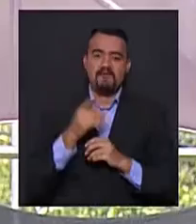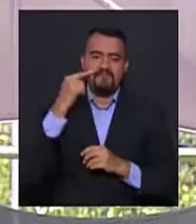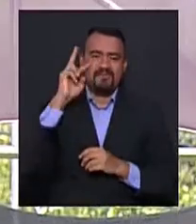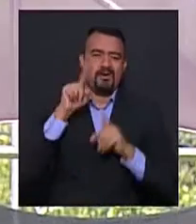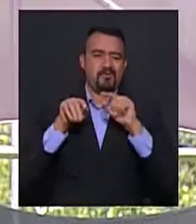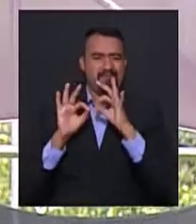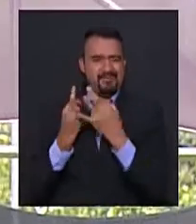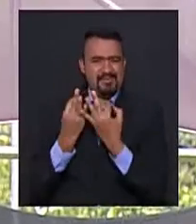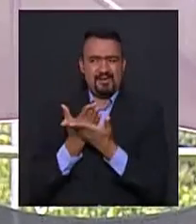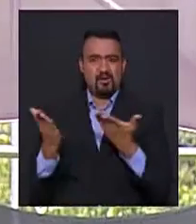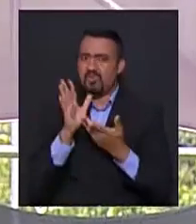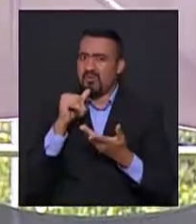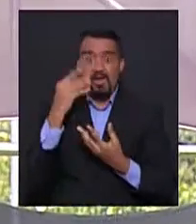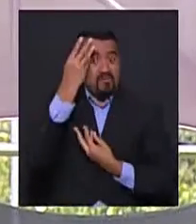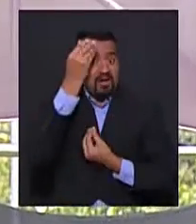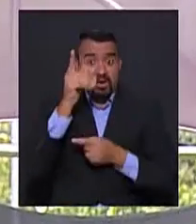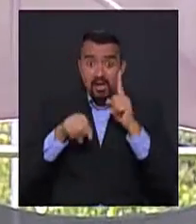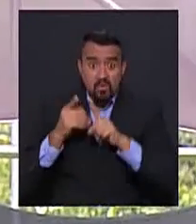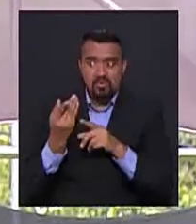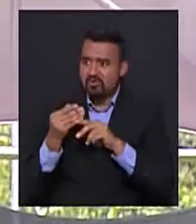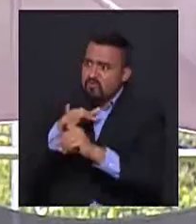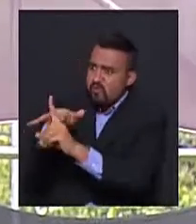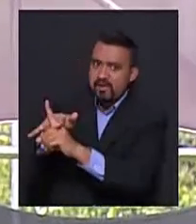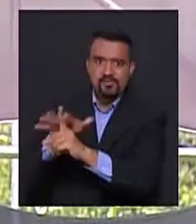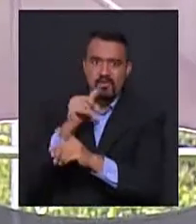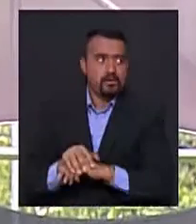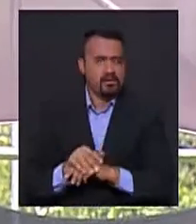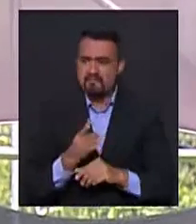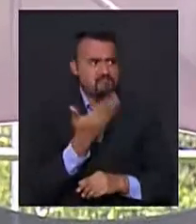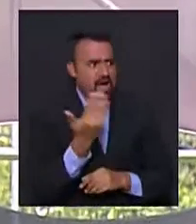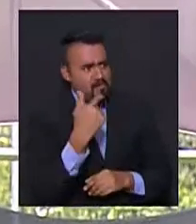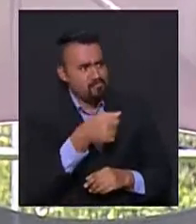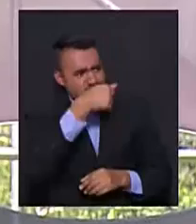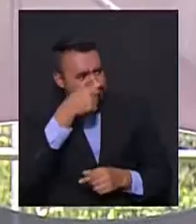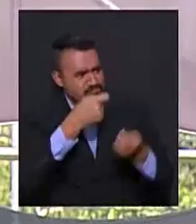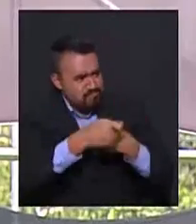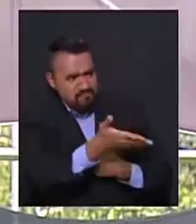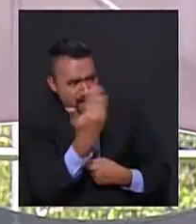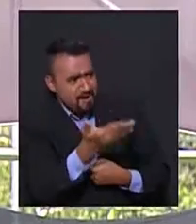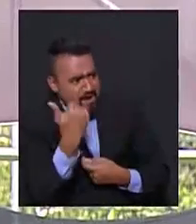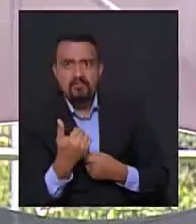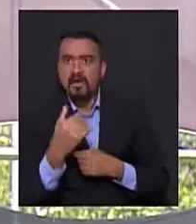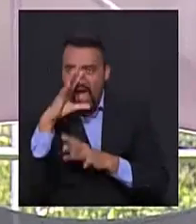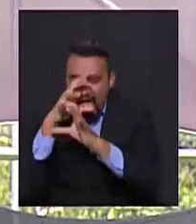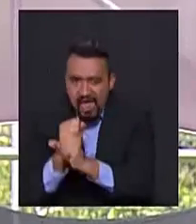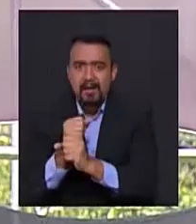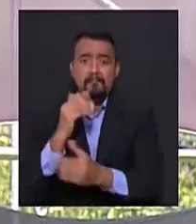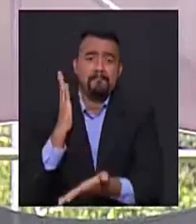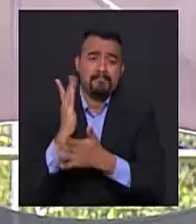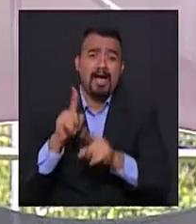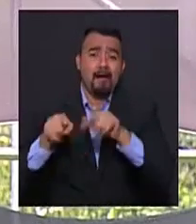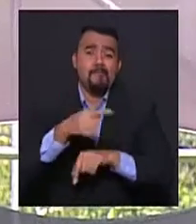los valores. Se nos cambió el trabajo duro por el dinero fácil, la discreción por la